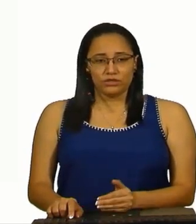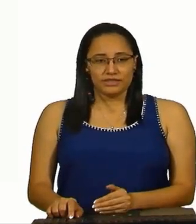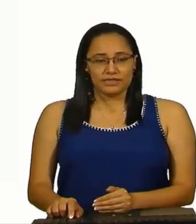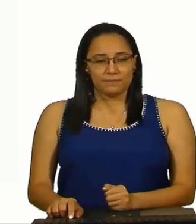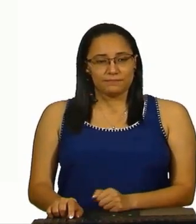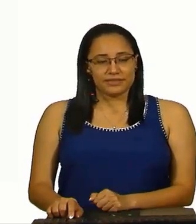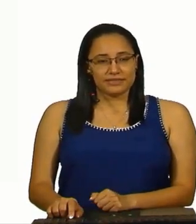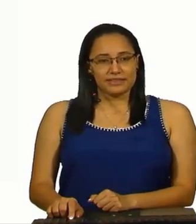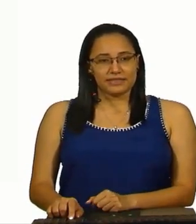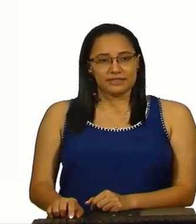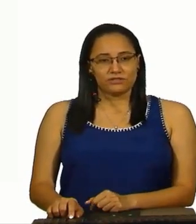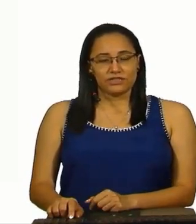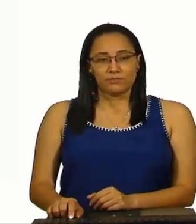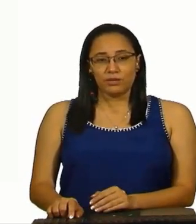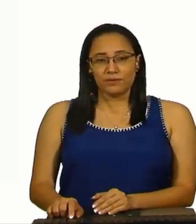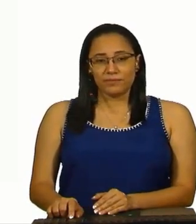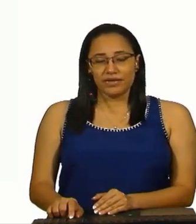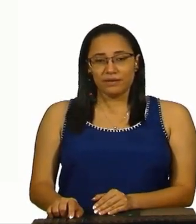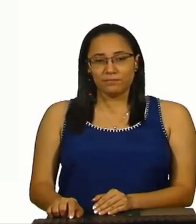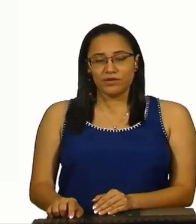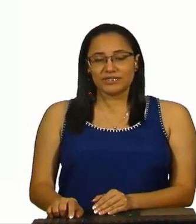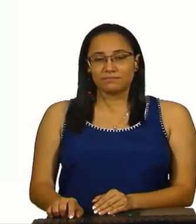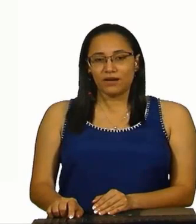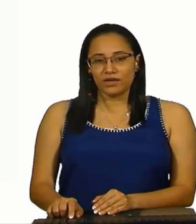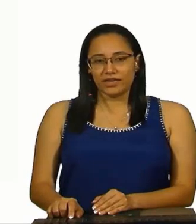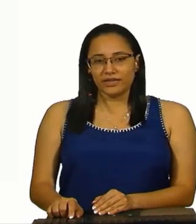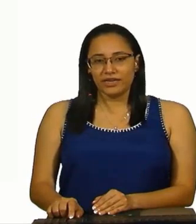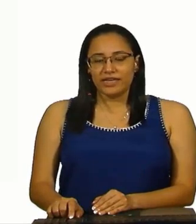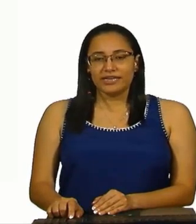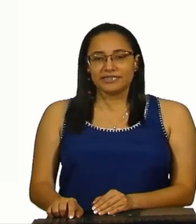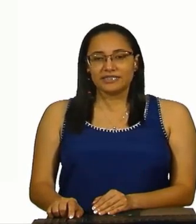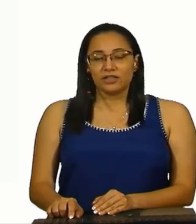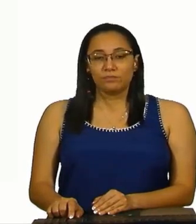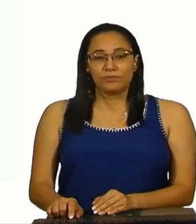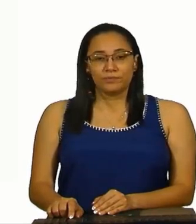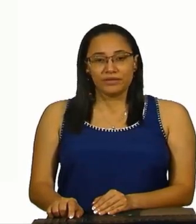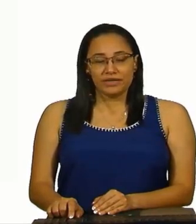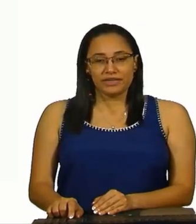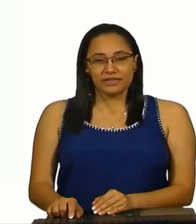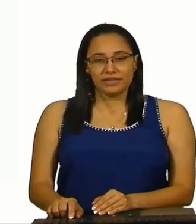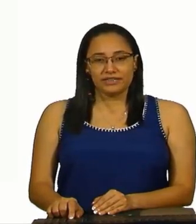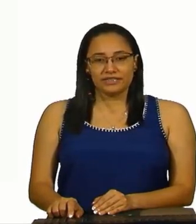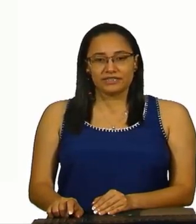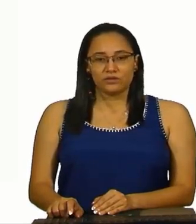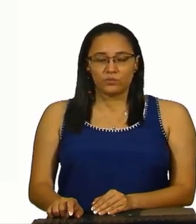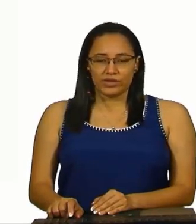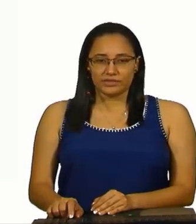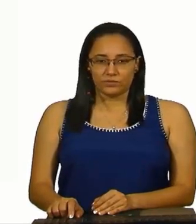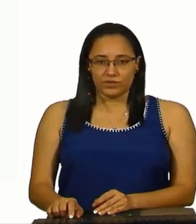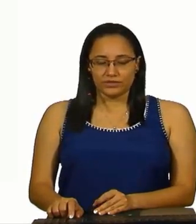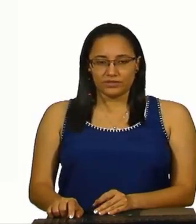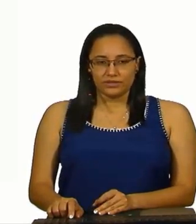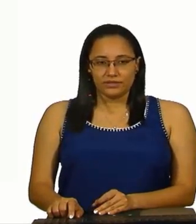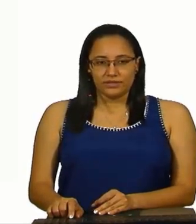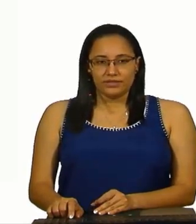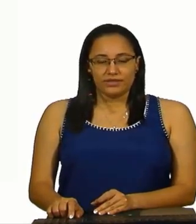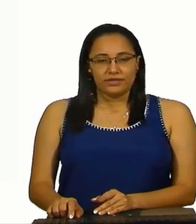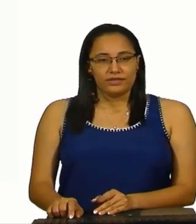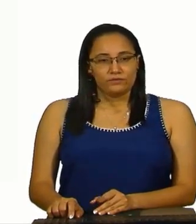permit, se utilizan bastante. Entonces tenemos el primer ejemplo, smoking is not permitted in this